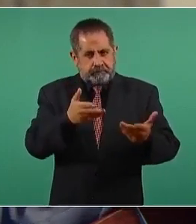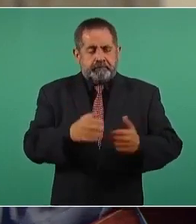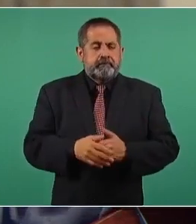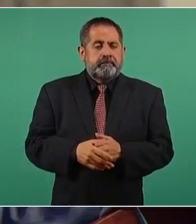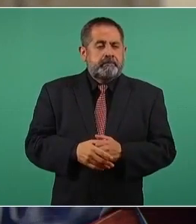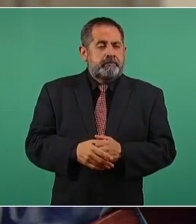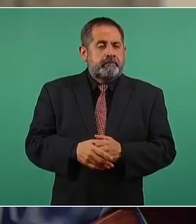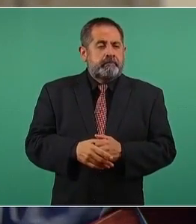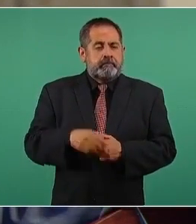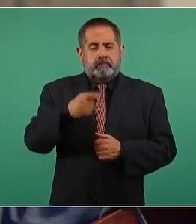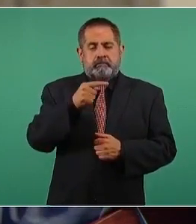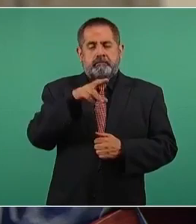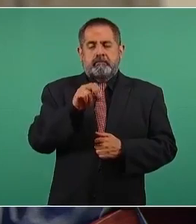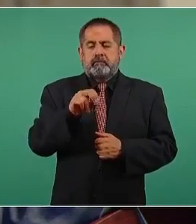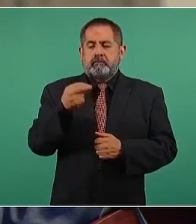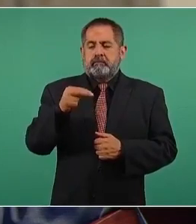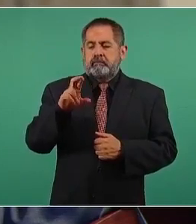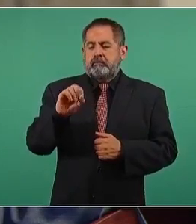al maestro Rocha.